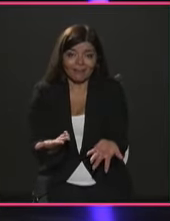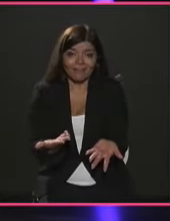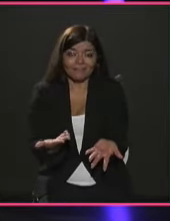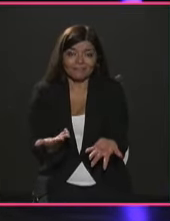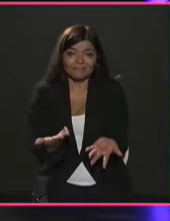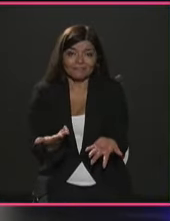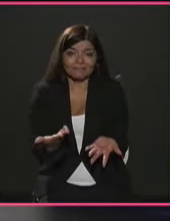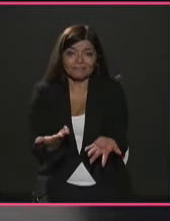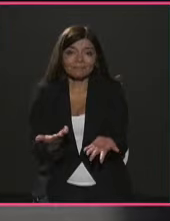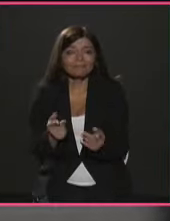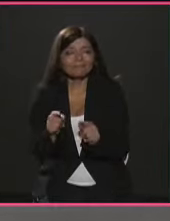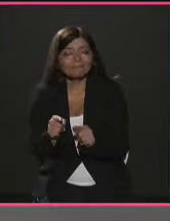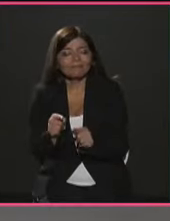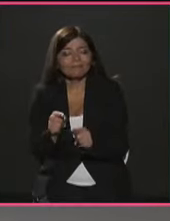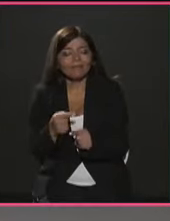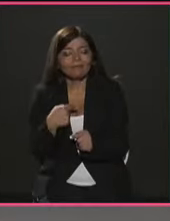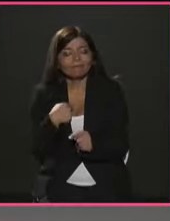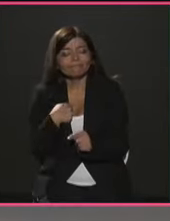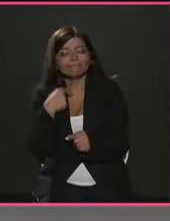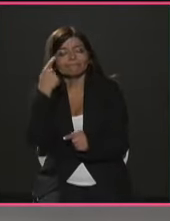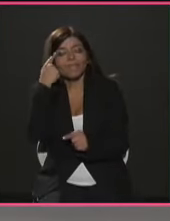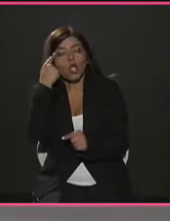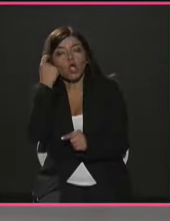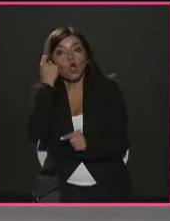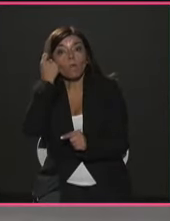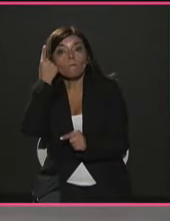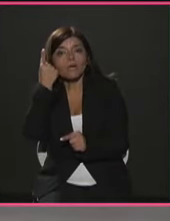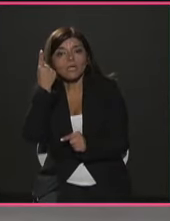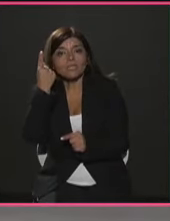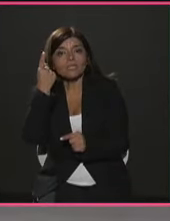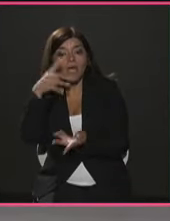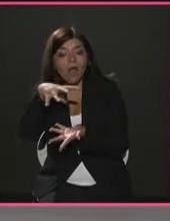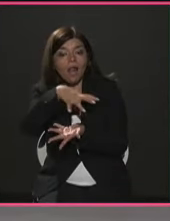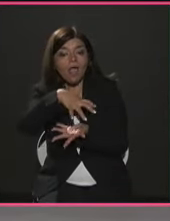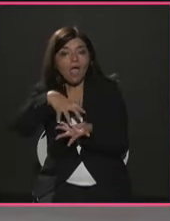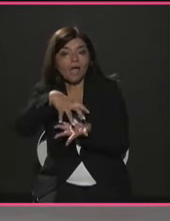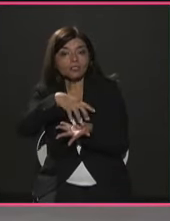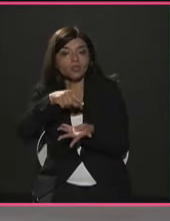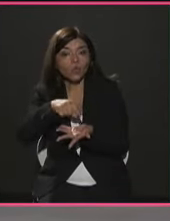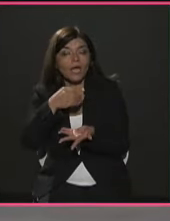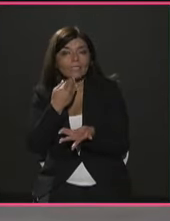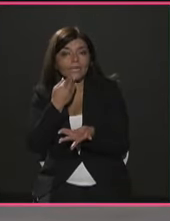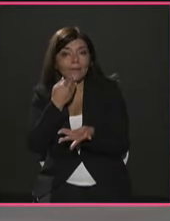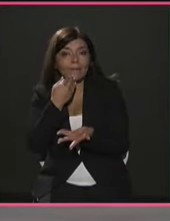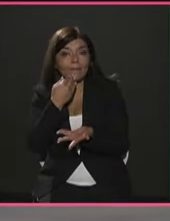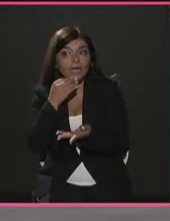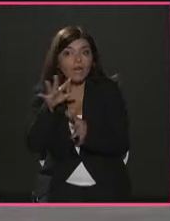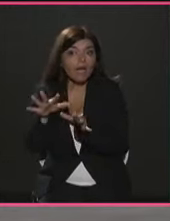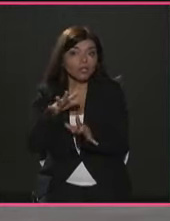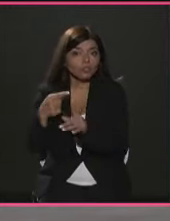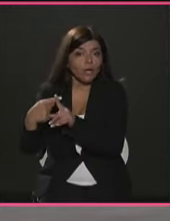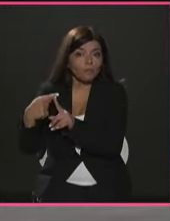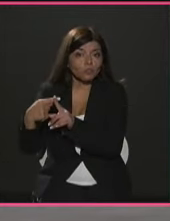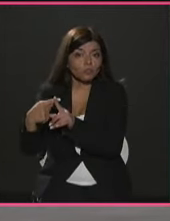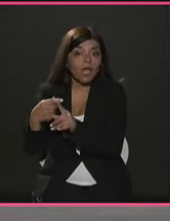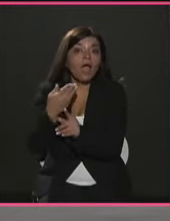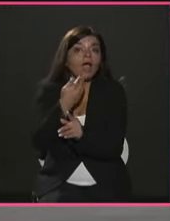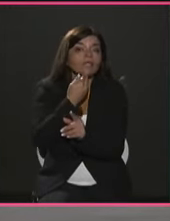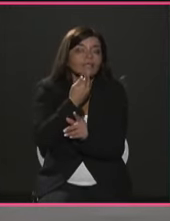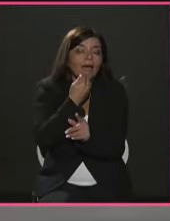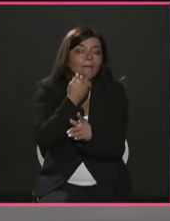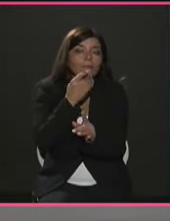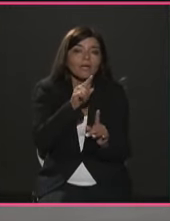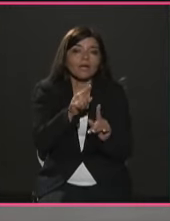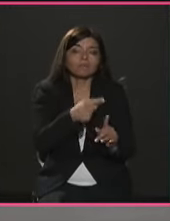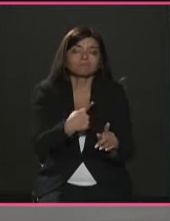cuando uno comprende que también son objetos no solamente de aquellas cosas positivas aquellas cosas virtuosas sino que también